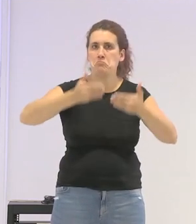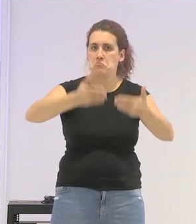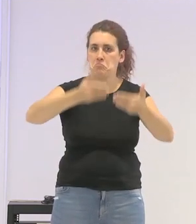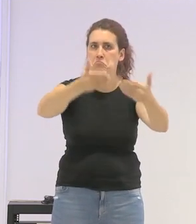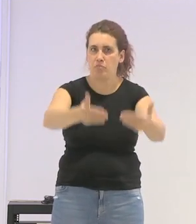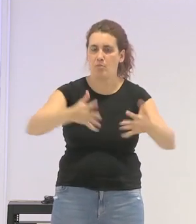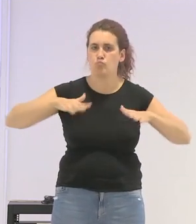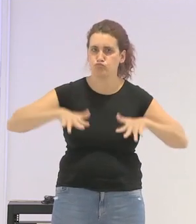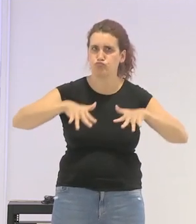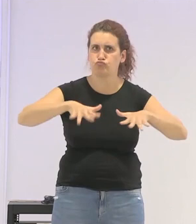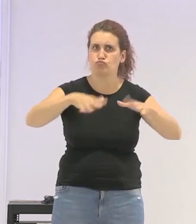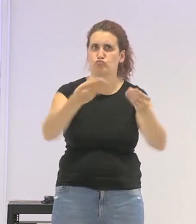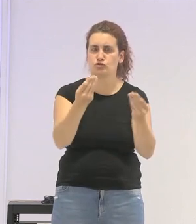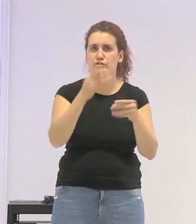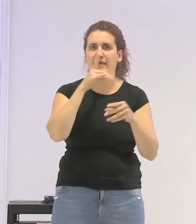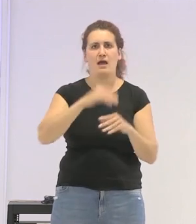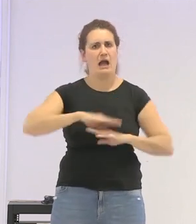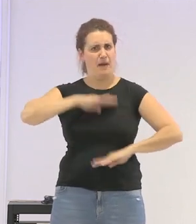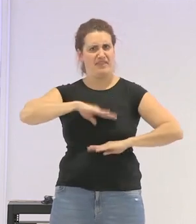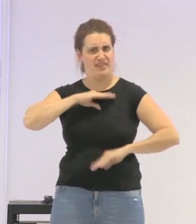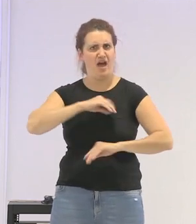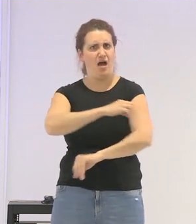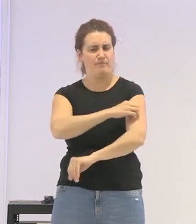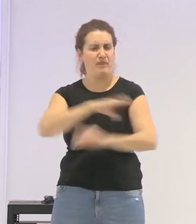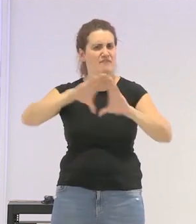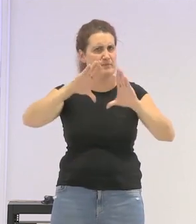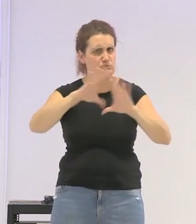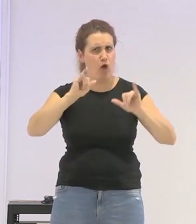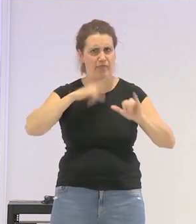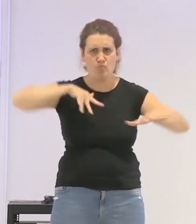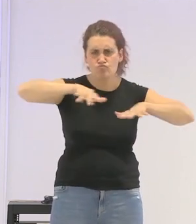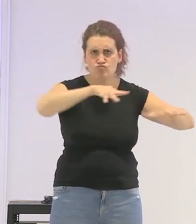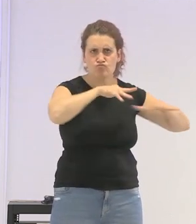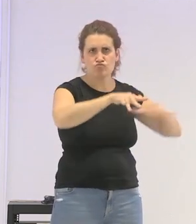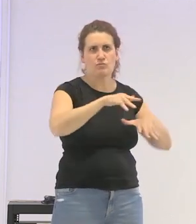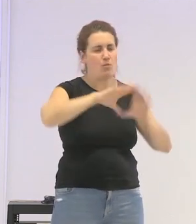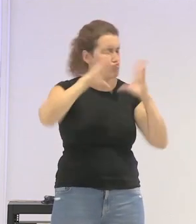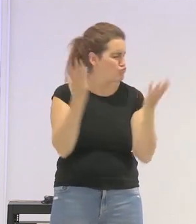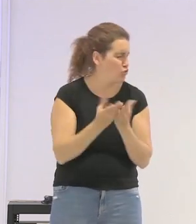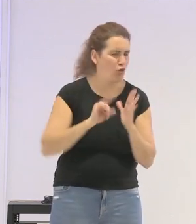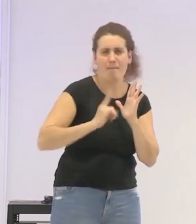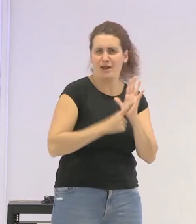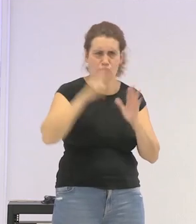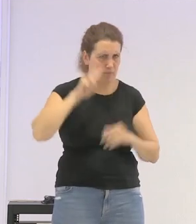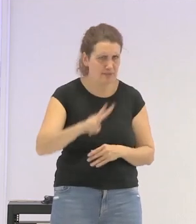En la capacidad que tiene el feminismo de movilizarse. Aquí, bueno, en todo el mundo hemos visto el